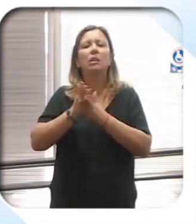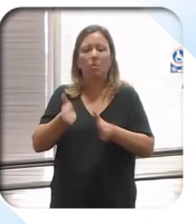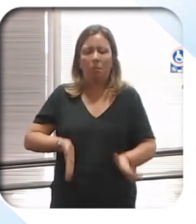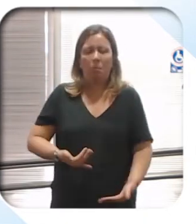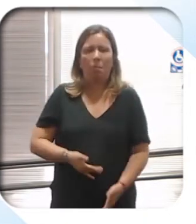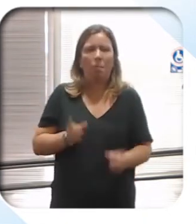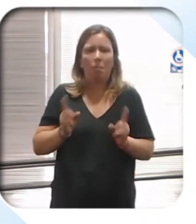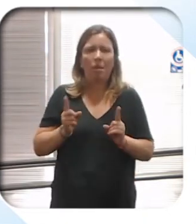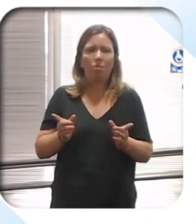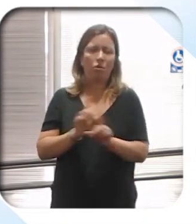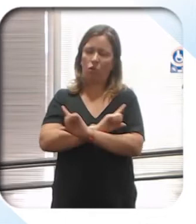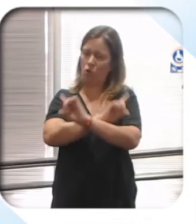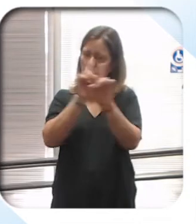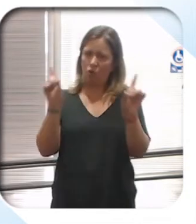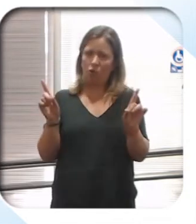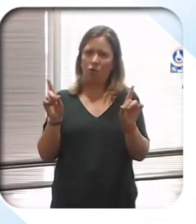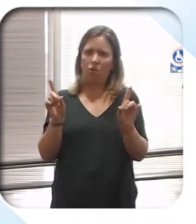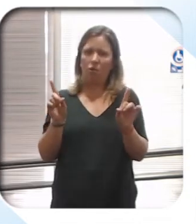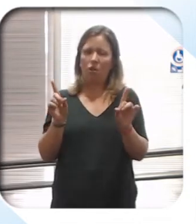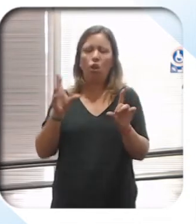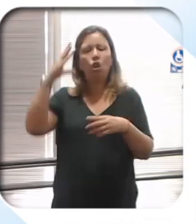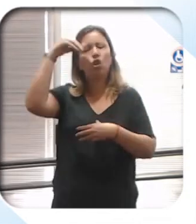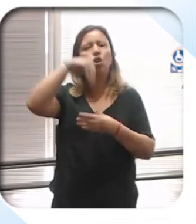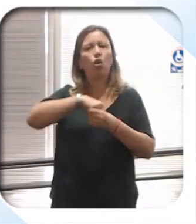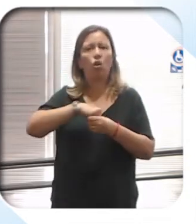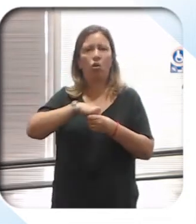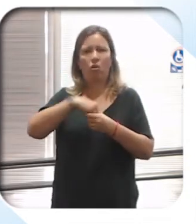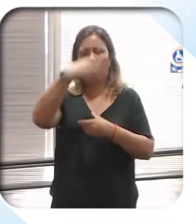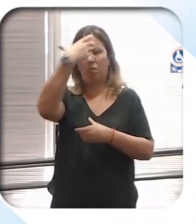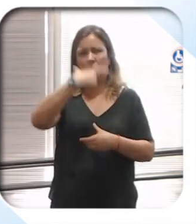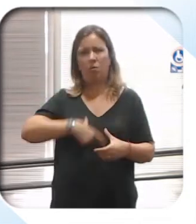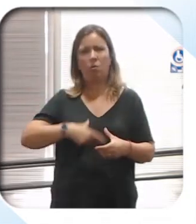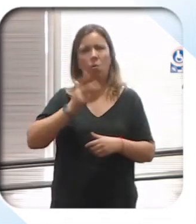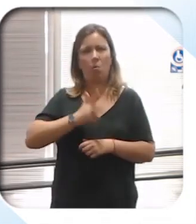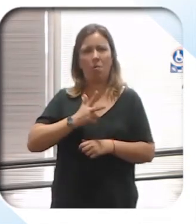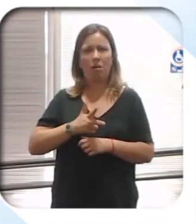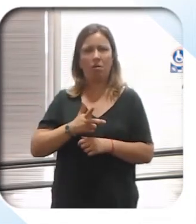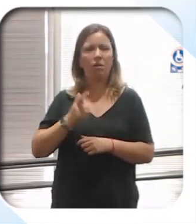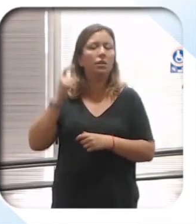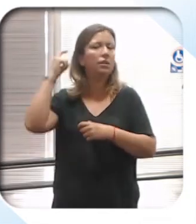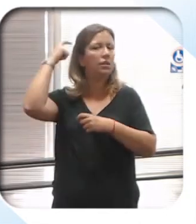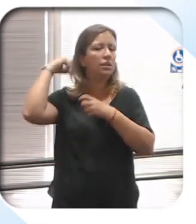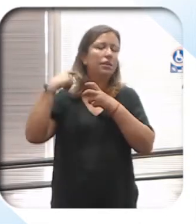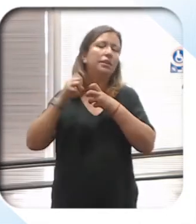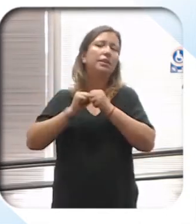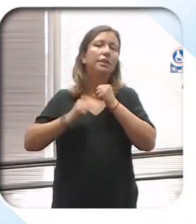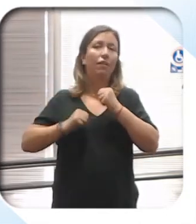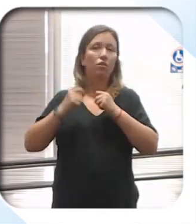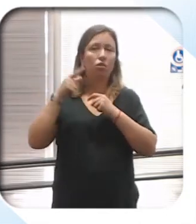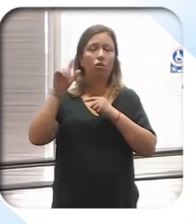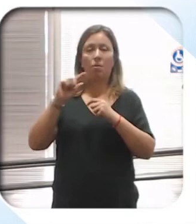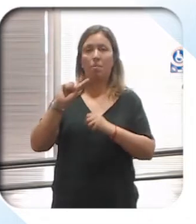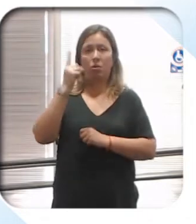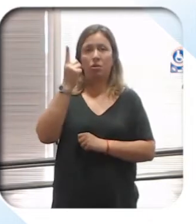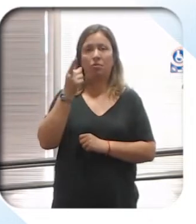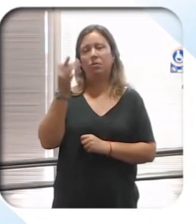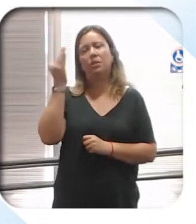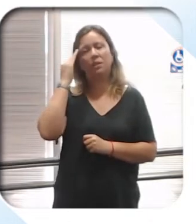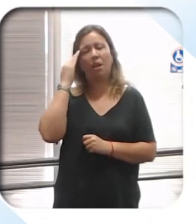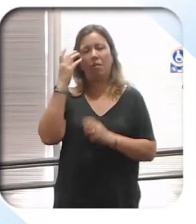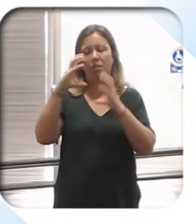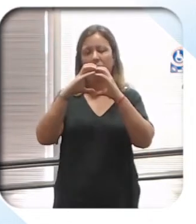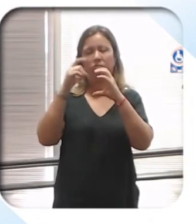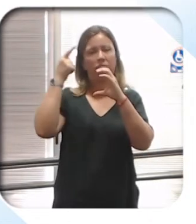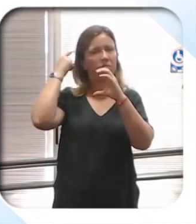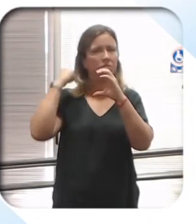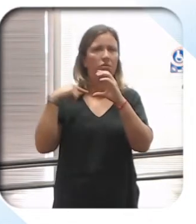genital. Pues no, tiene que estar presente todo esto. El sistema nervioso central. Ya conocemos, o